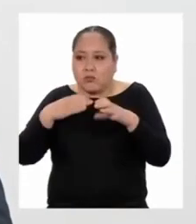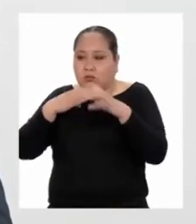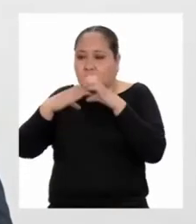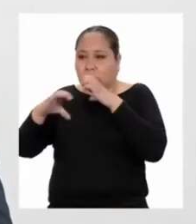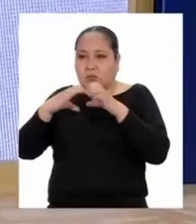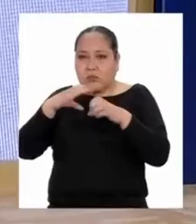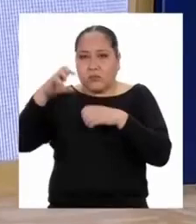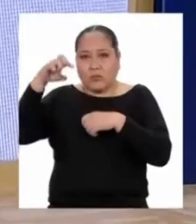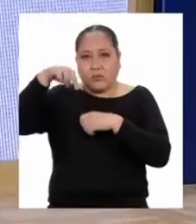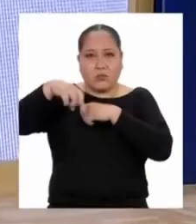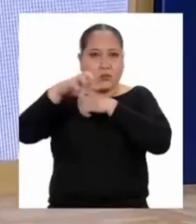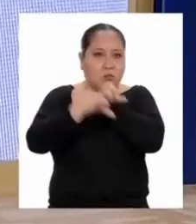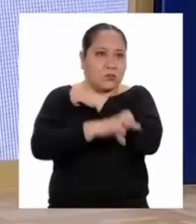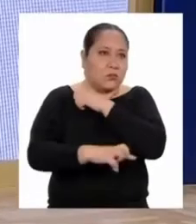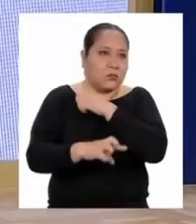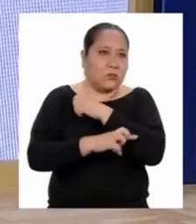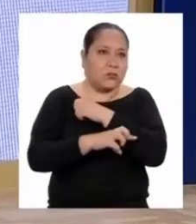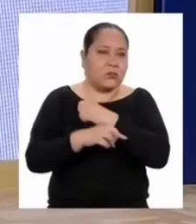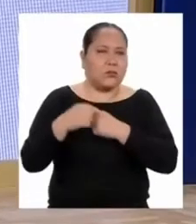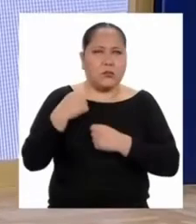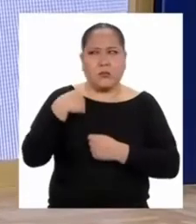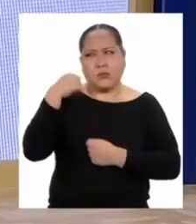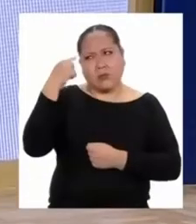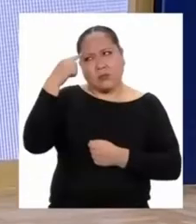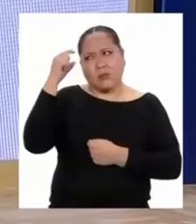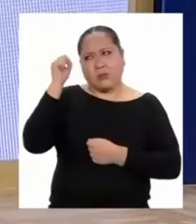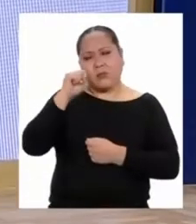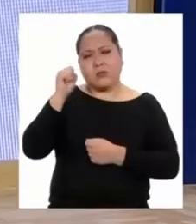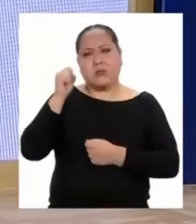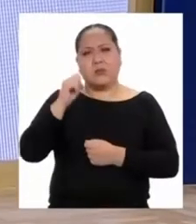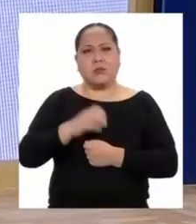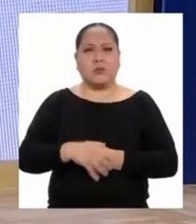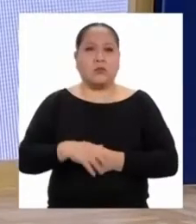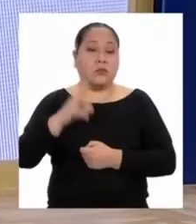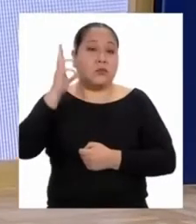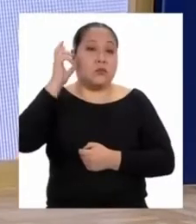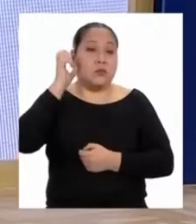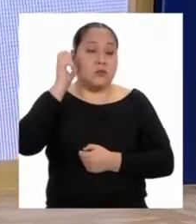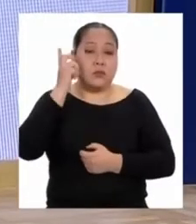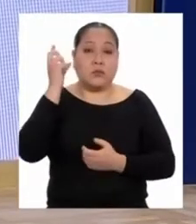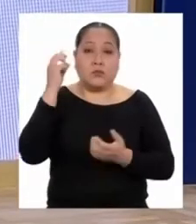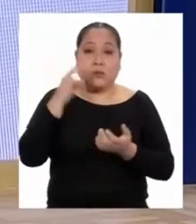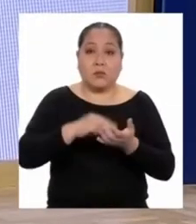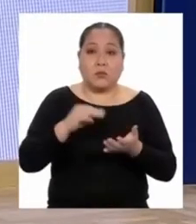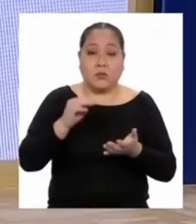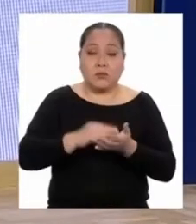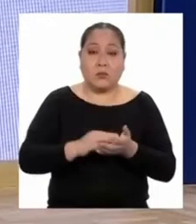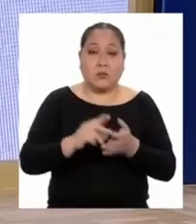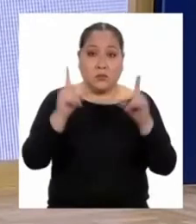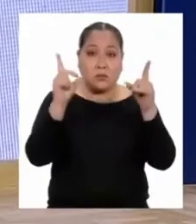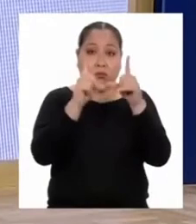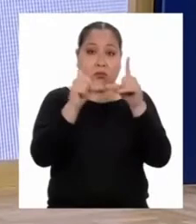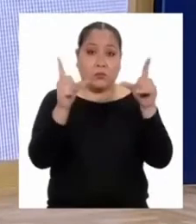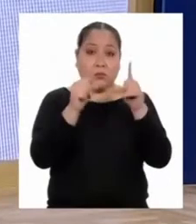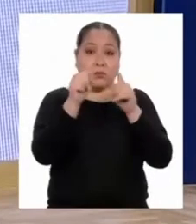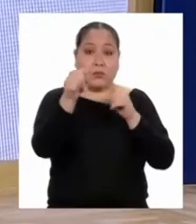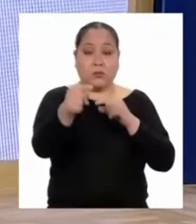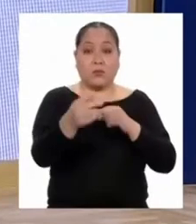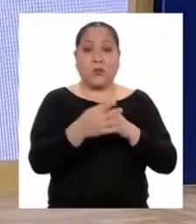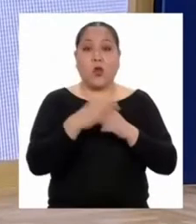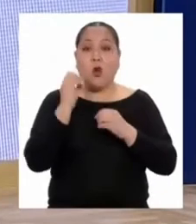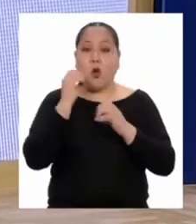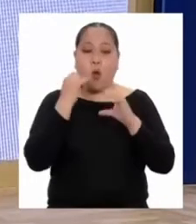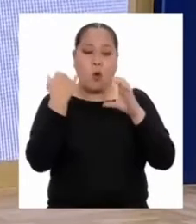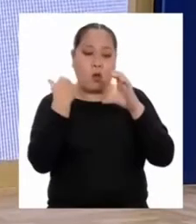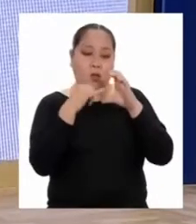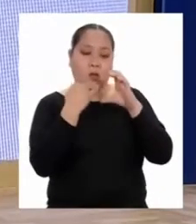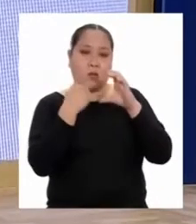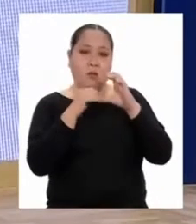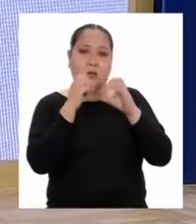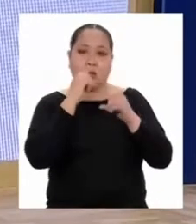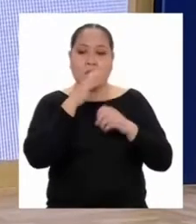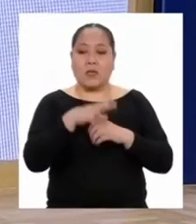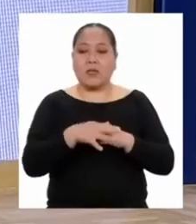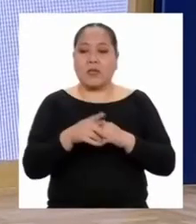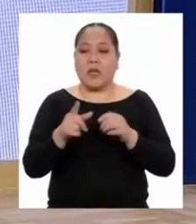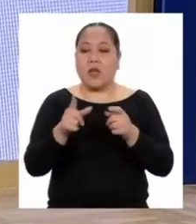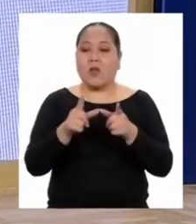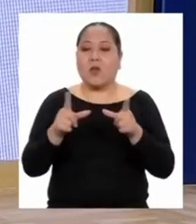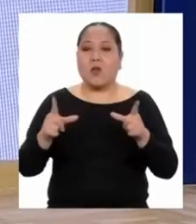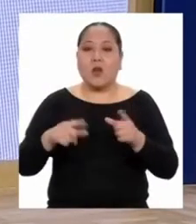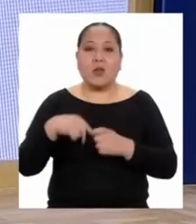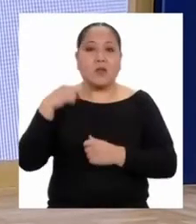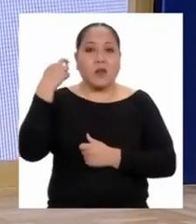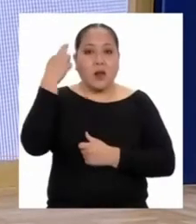nuestro país? Yo opino que sí, porque escucho cada vez más en la televisión o leo en internet de jornadas de reflexión